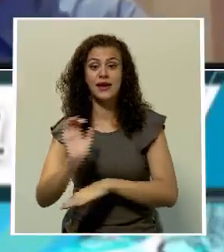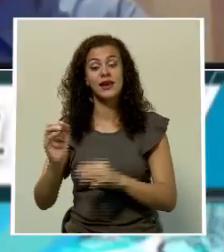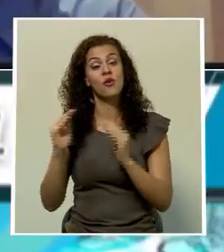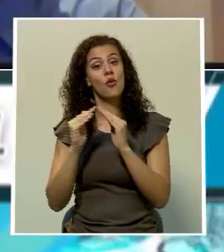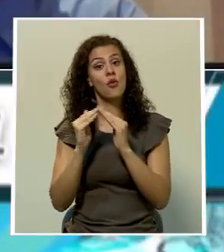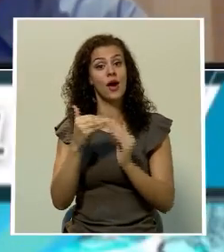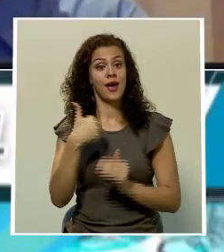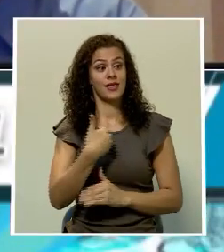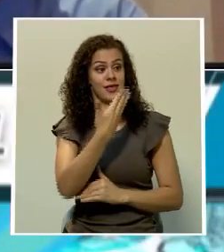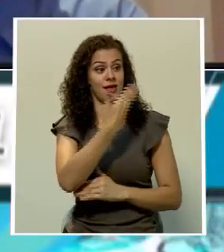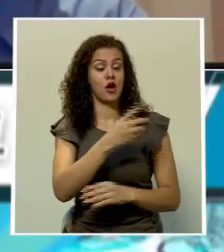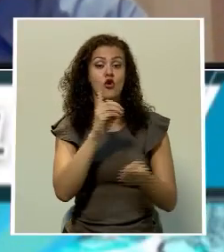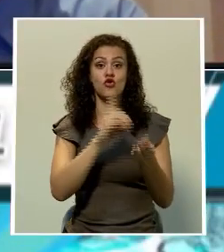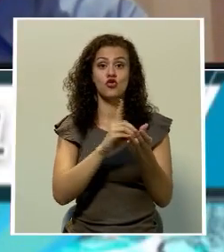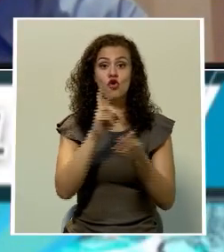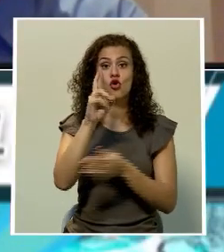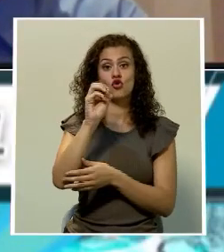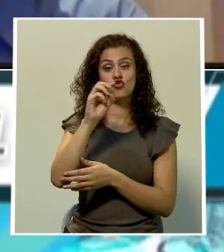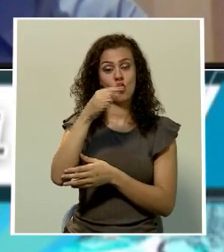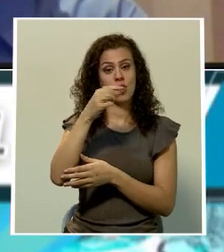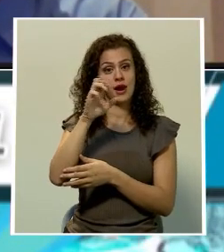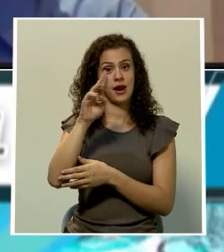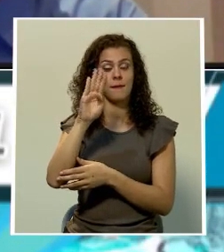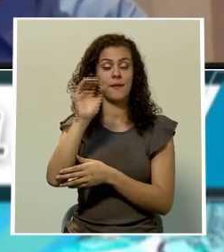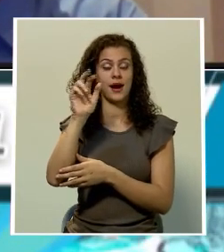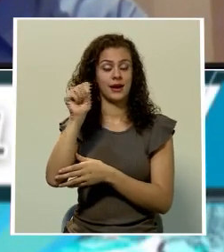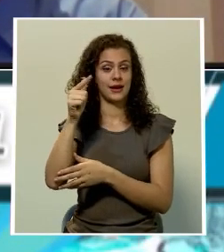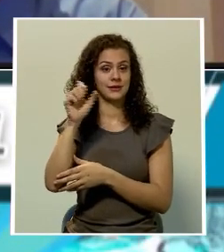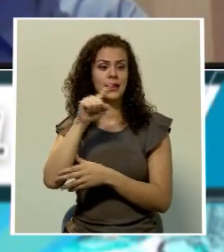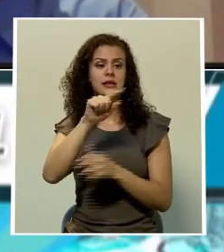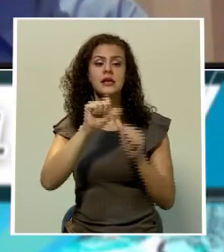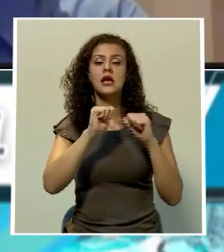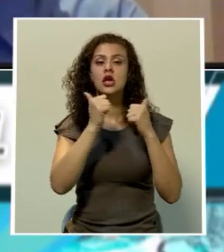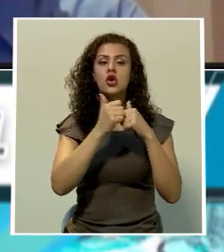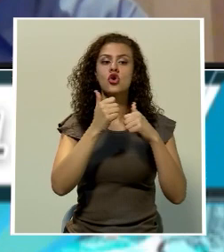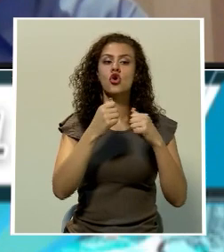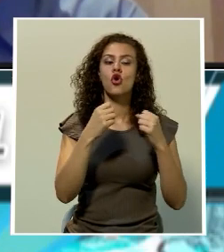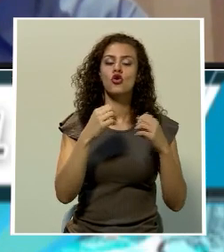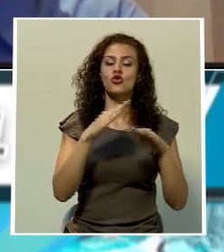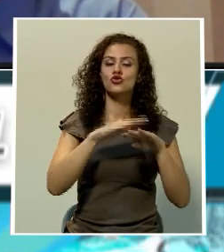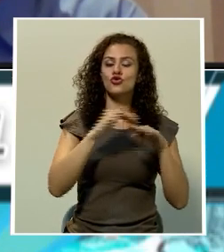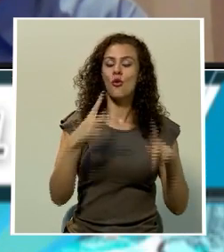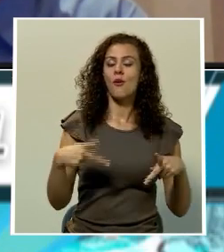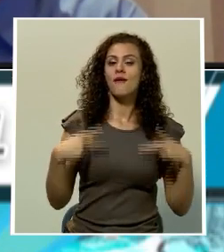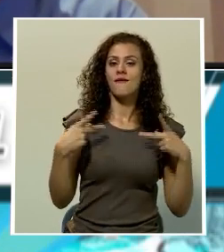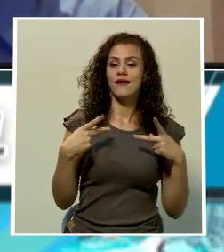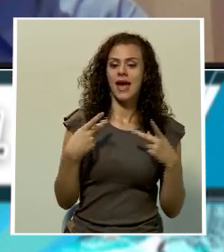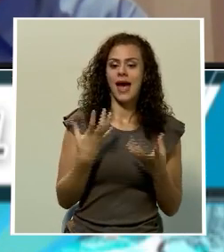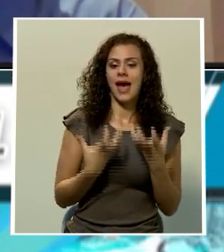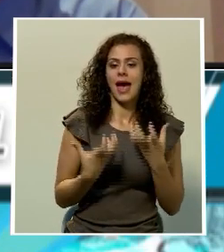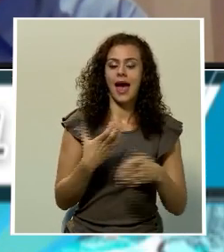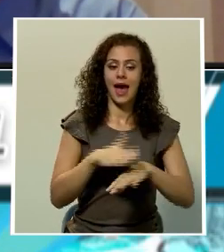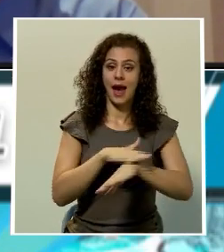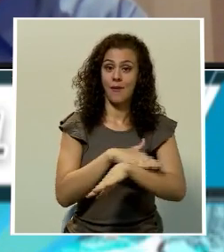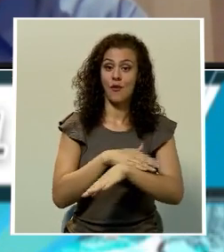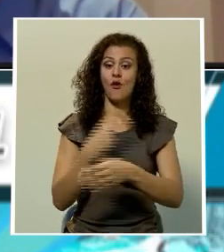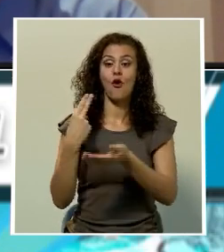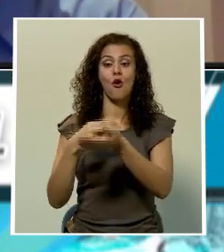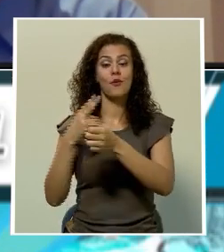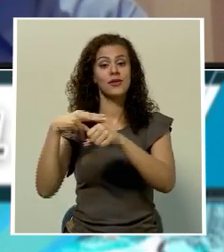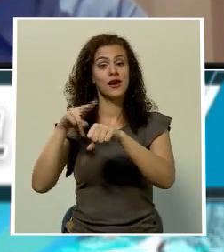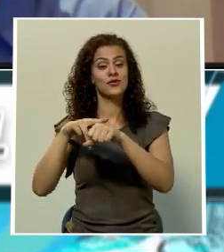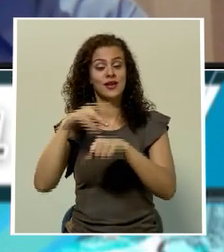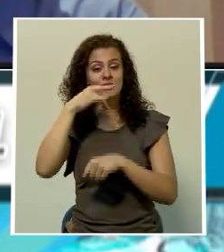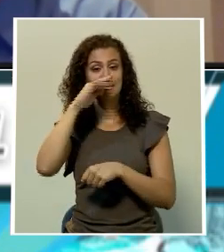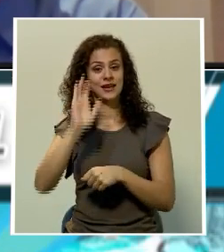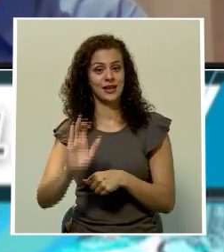hogar, tenemos ahora al doctor Roger Vargas de la Asociación Sobreviviendo a Quemaduras del Hospital